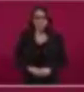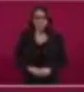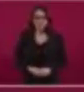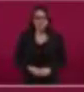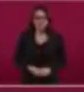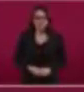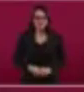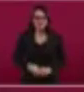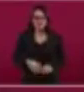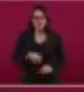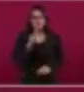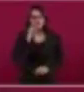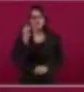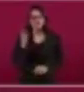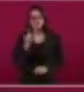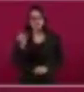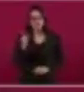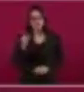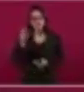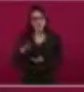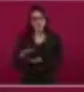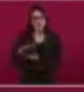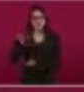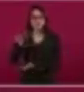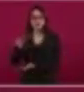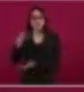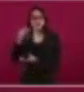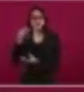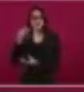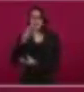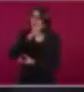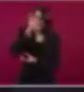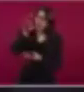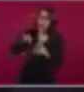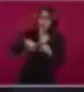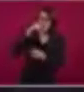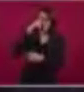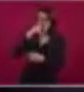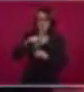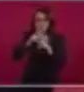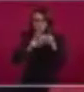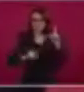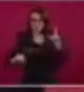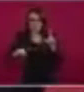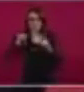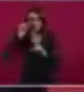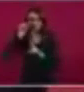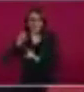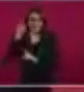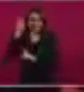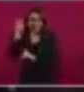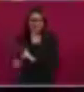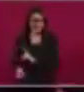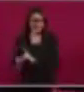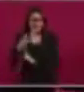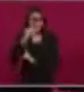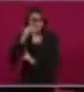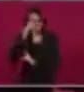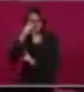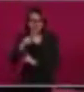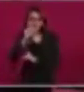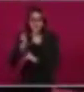afromexicano más numeroso de todo México. Luego sería Veracruz, la cuenca